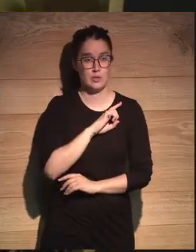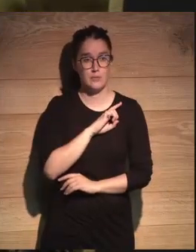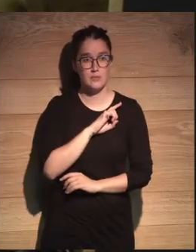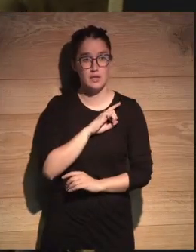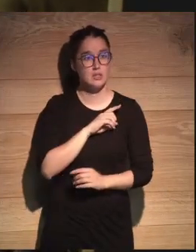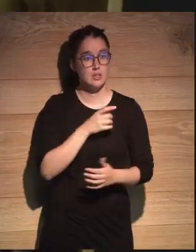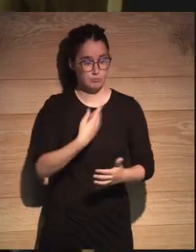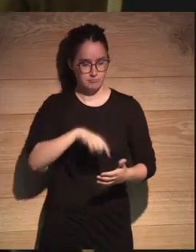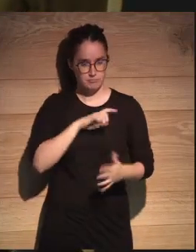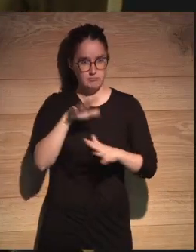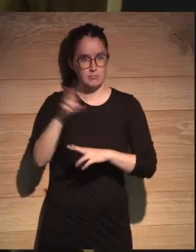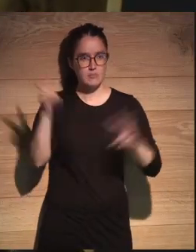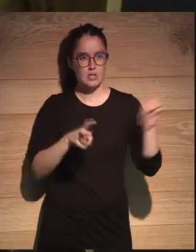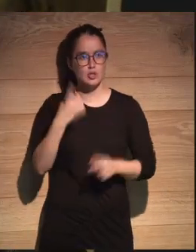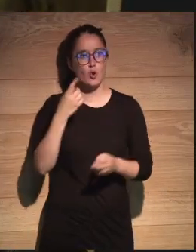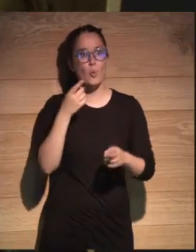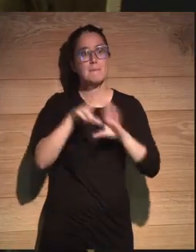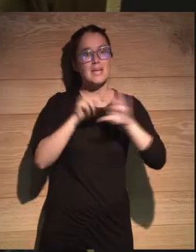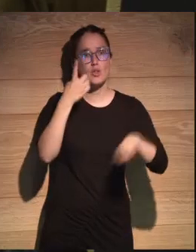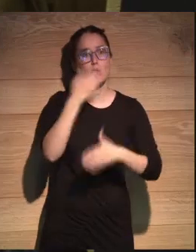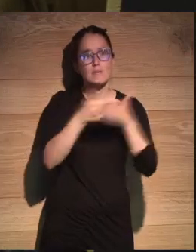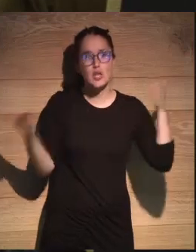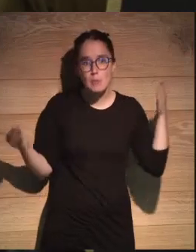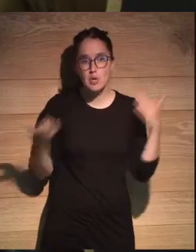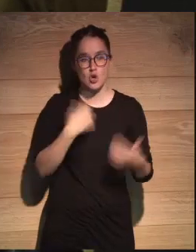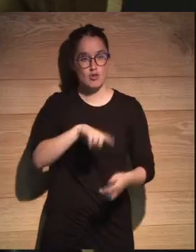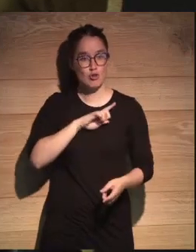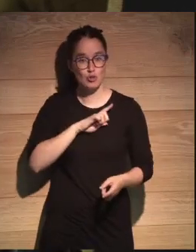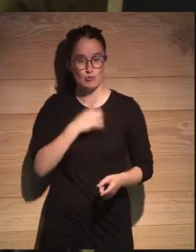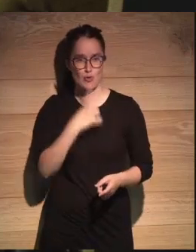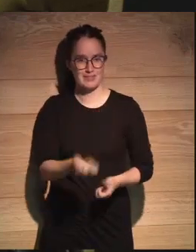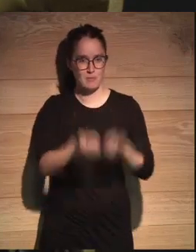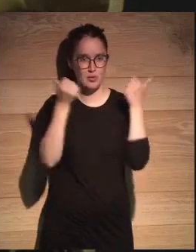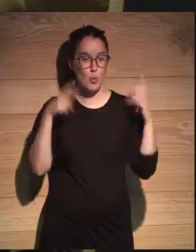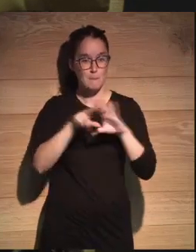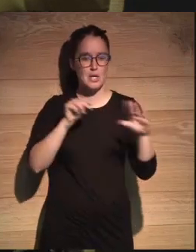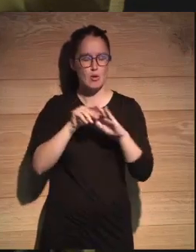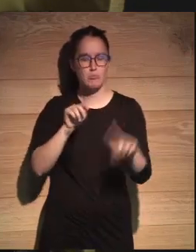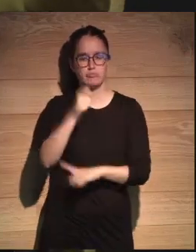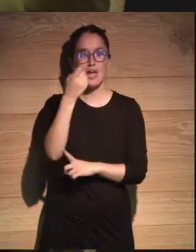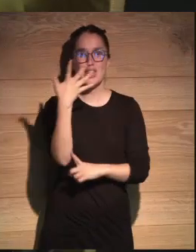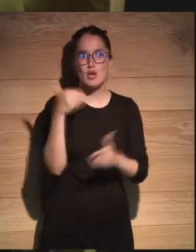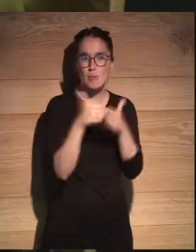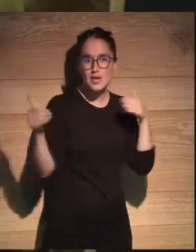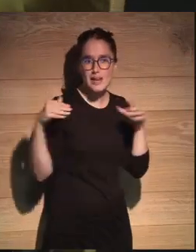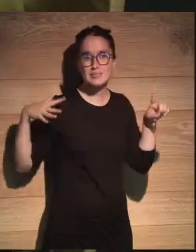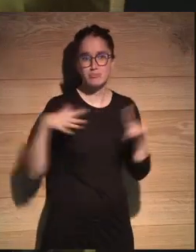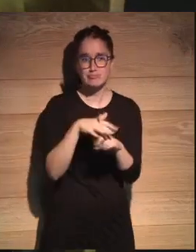difícilmente, ninguno de los que estamos aquí, bueno, yo tengo algún vídeo de 1 millón, pero bueno, difícilmente haya vídeos que sobrepasen los 5